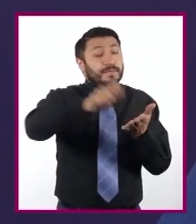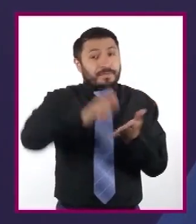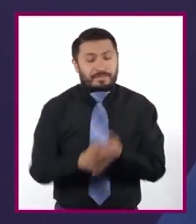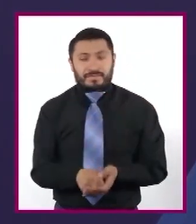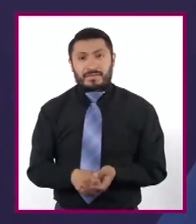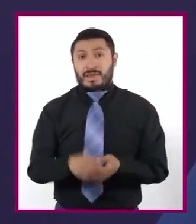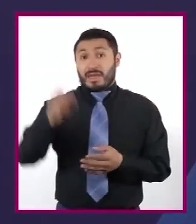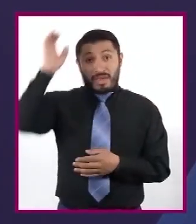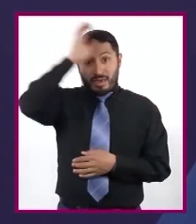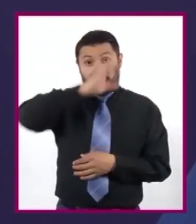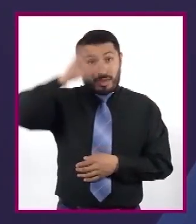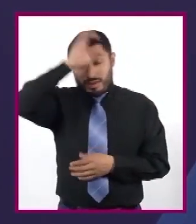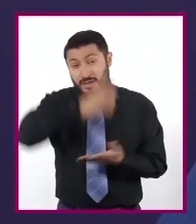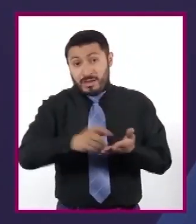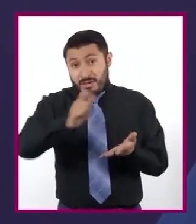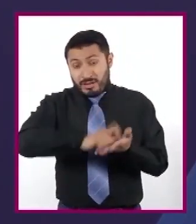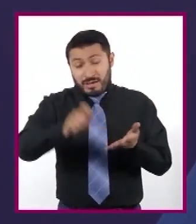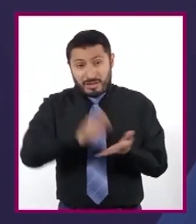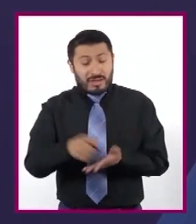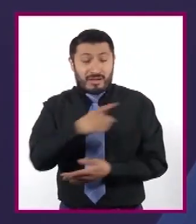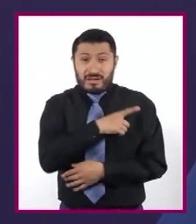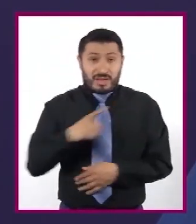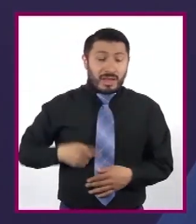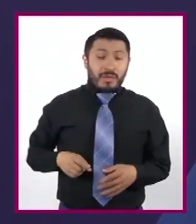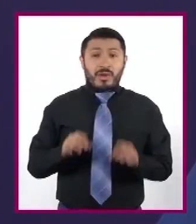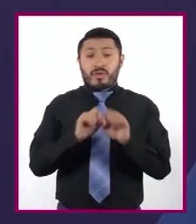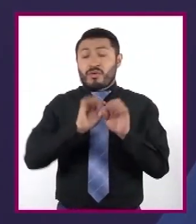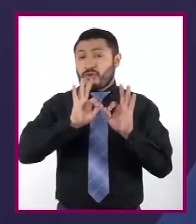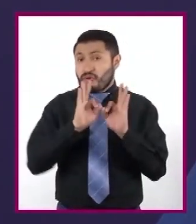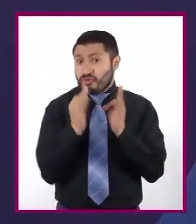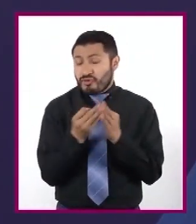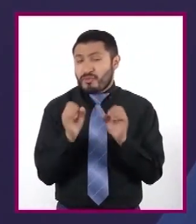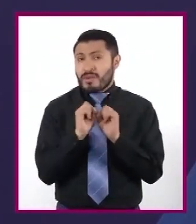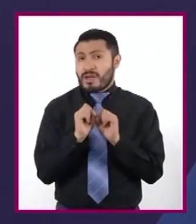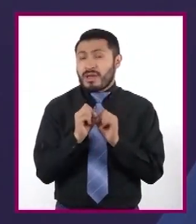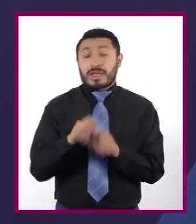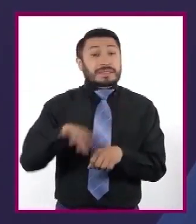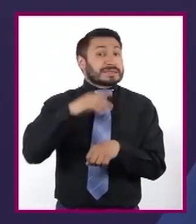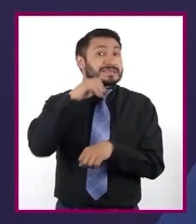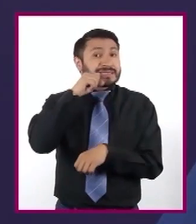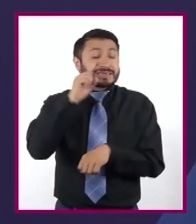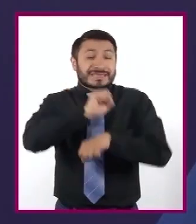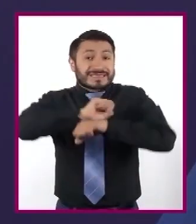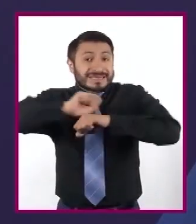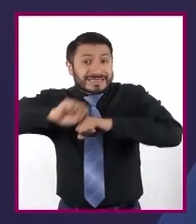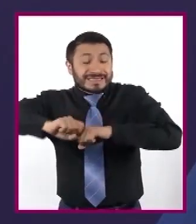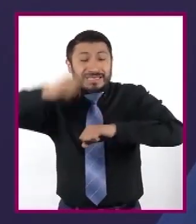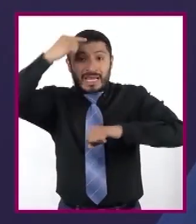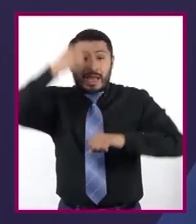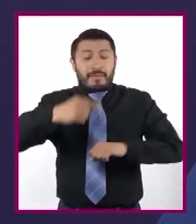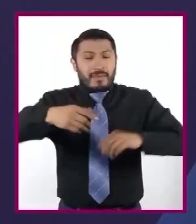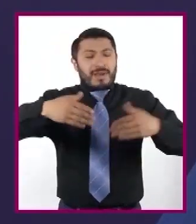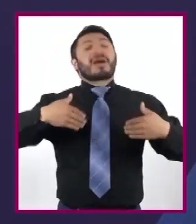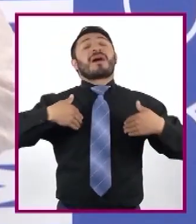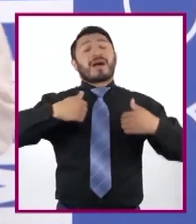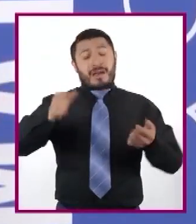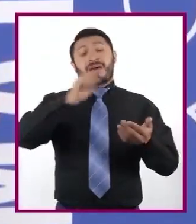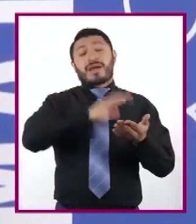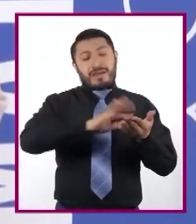textos científicos necesitan tener una redacción fluida y sencilla para que se pueda entender la información que quieren